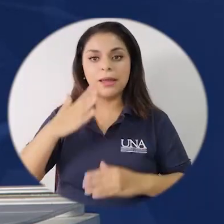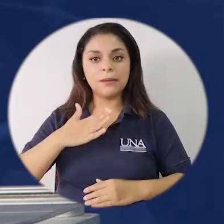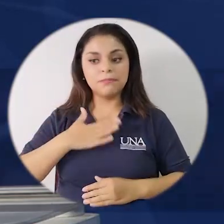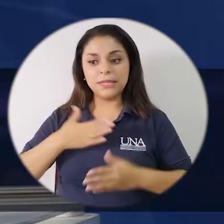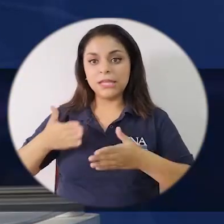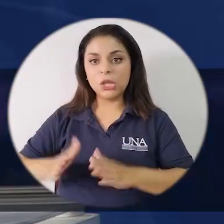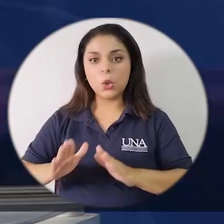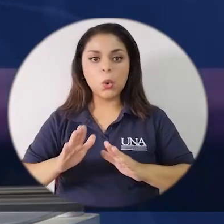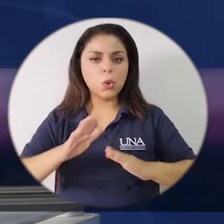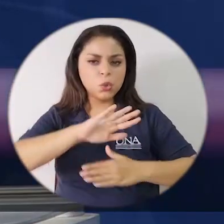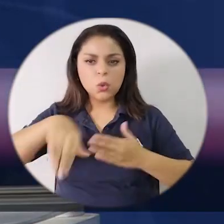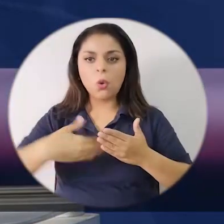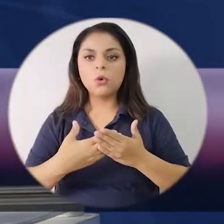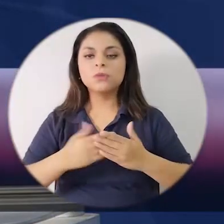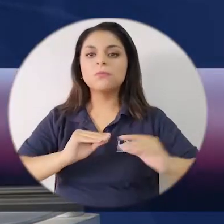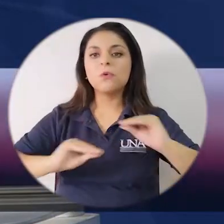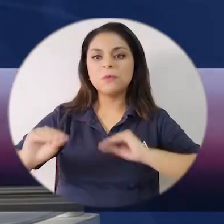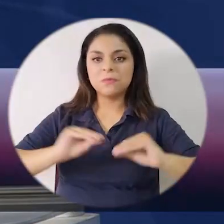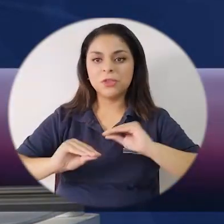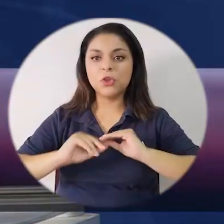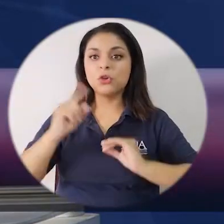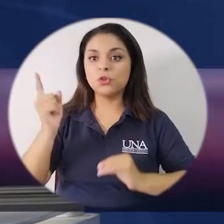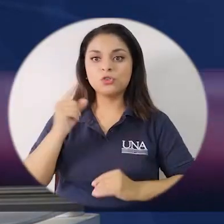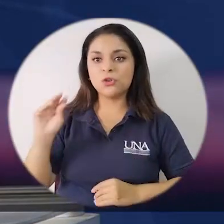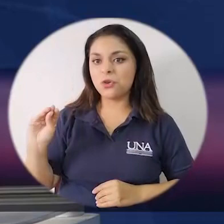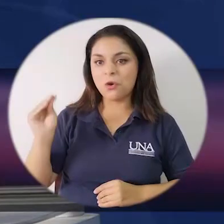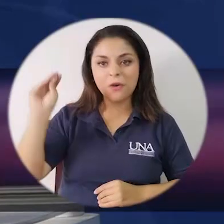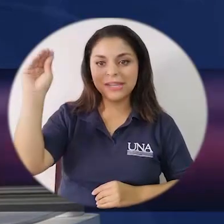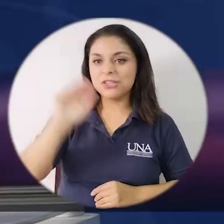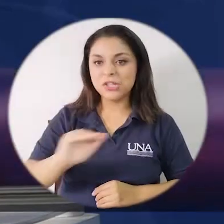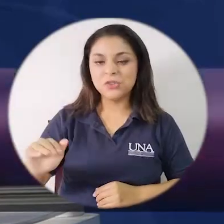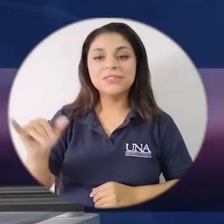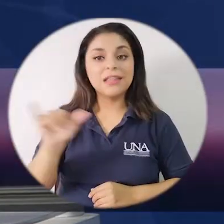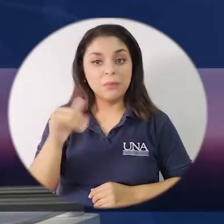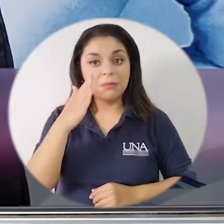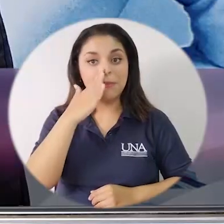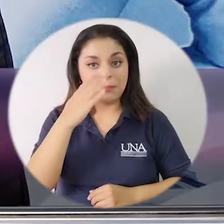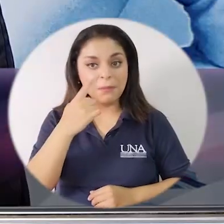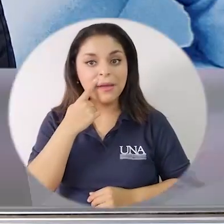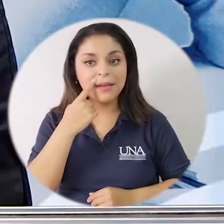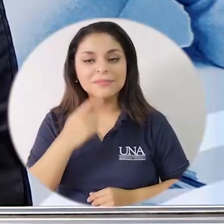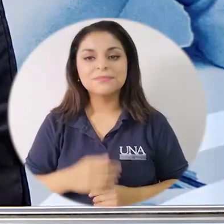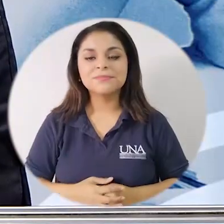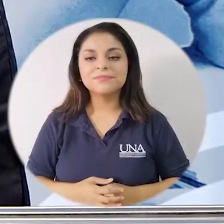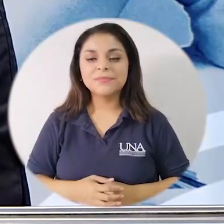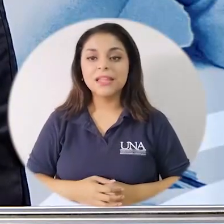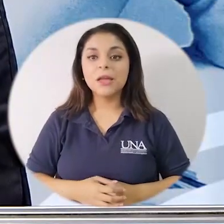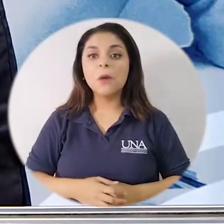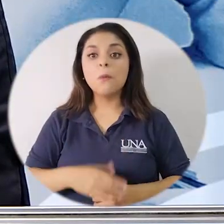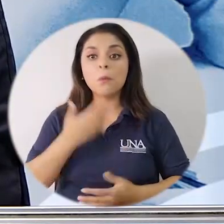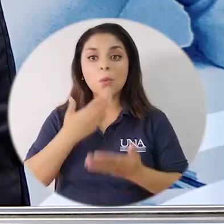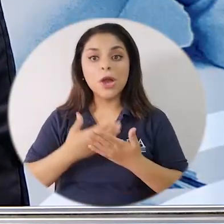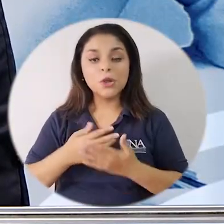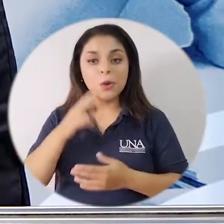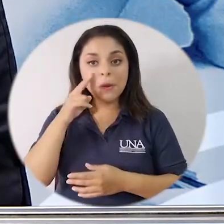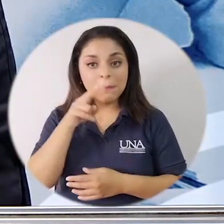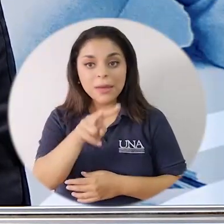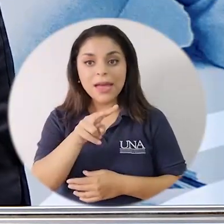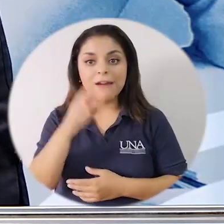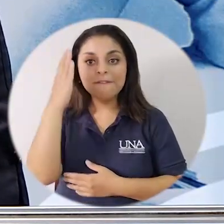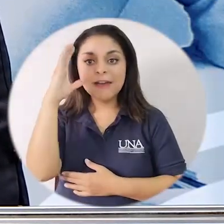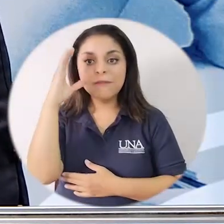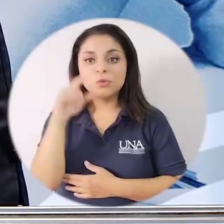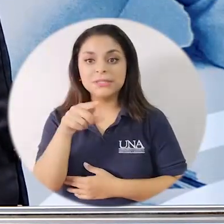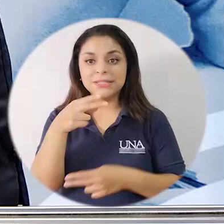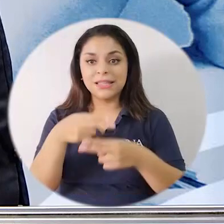familia en movimiento? No solo a niños y niñas y adolescentes, también a mamá y a papá, ¿verdad? Sí, claro, por supuesto. Bueno, si visitan la página en Facebook,